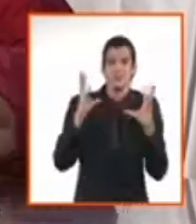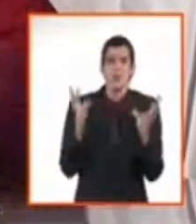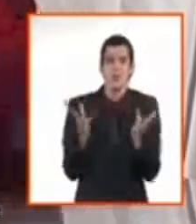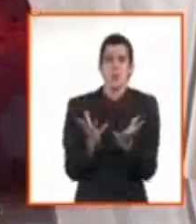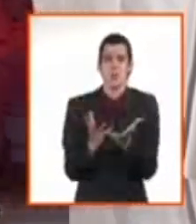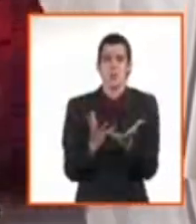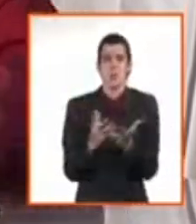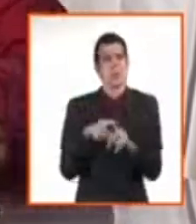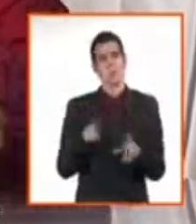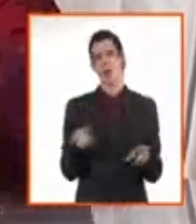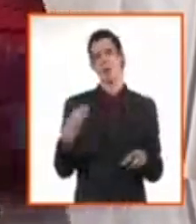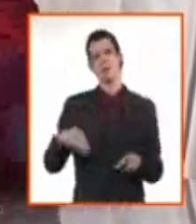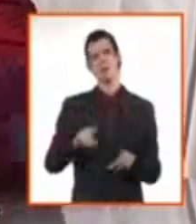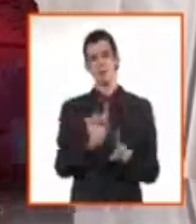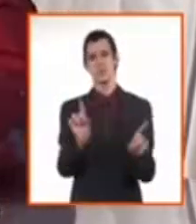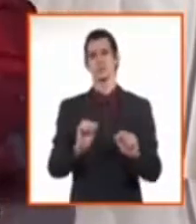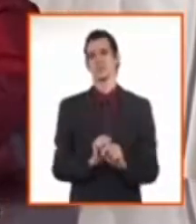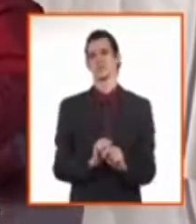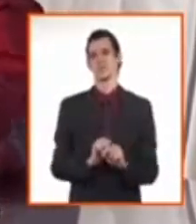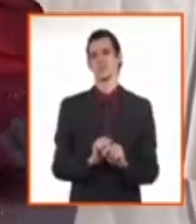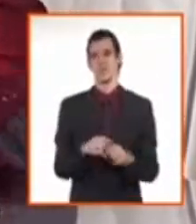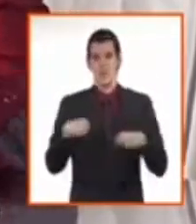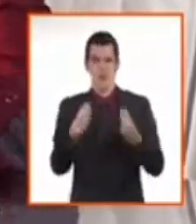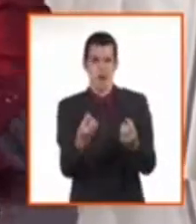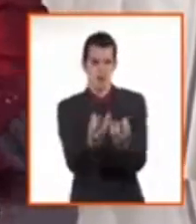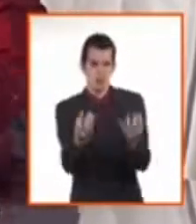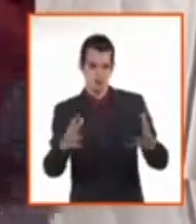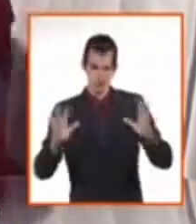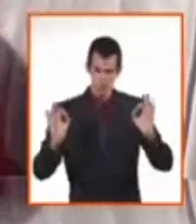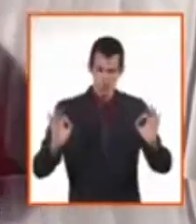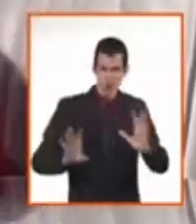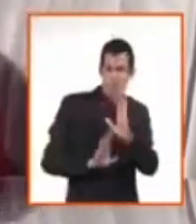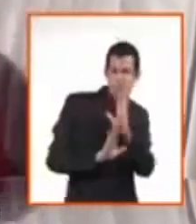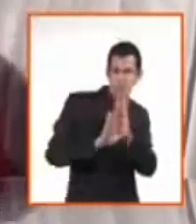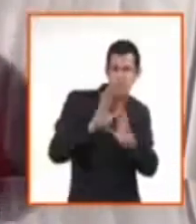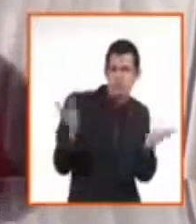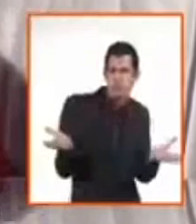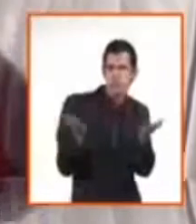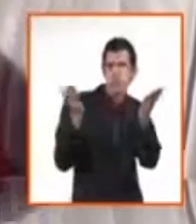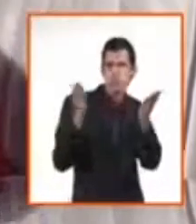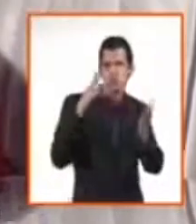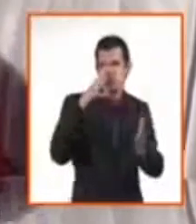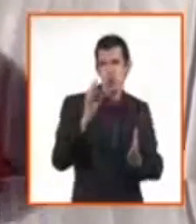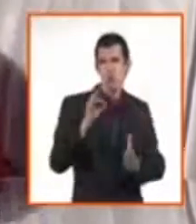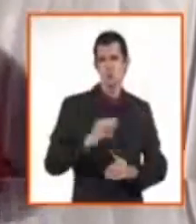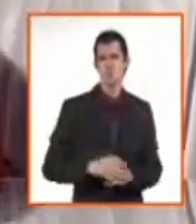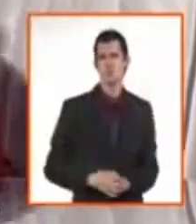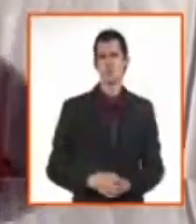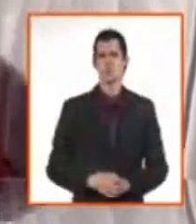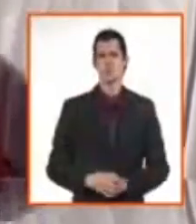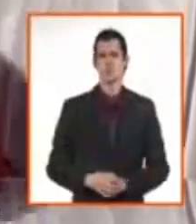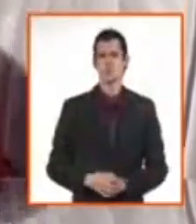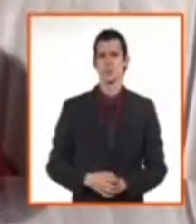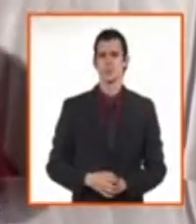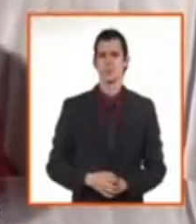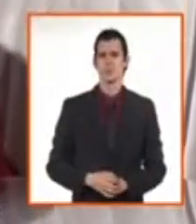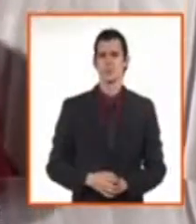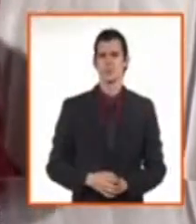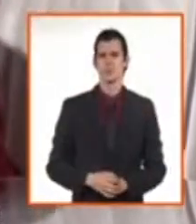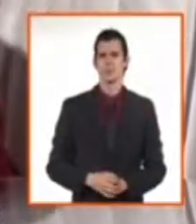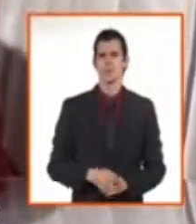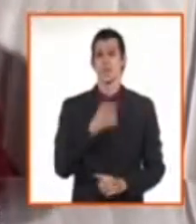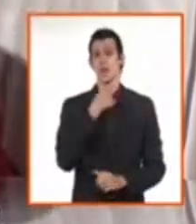trabajadores de emigrantes de pueblos originarios rusia todo está presentando unos extraordinarios